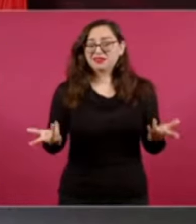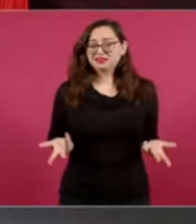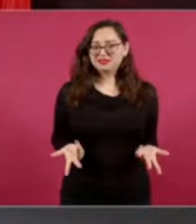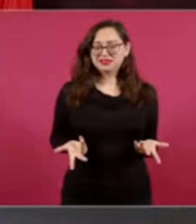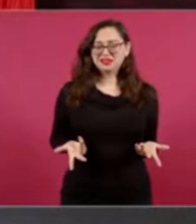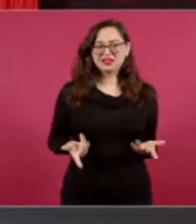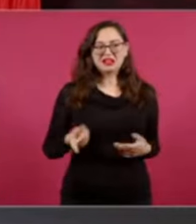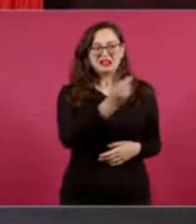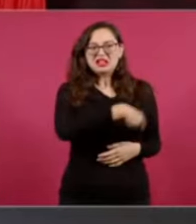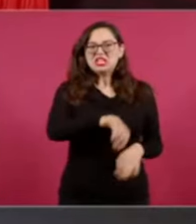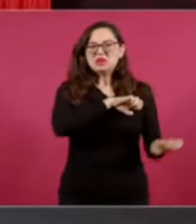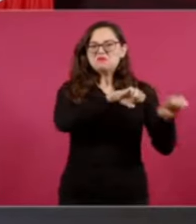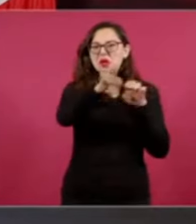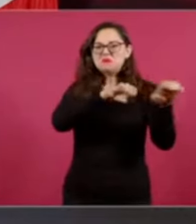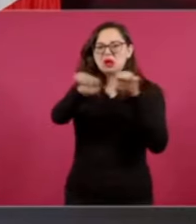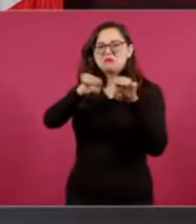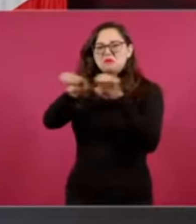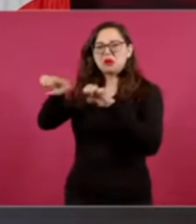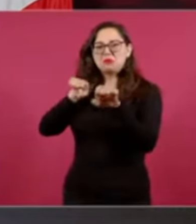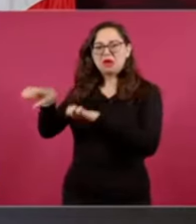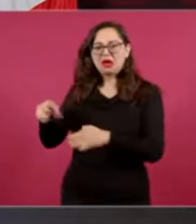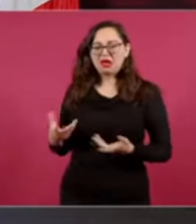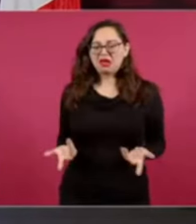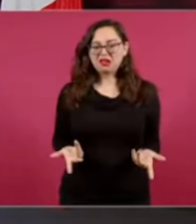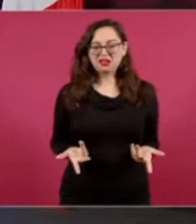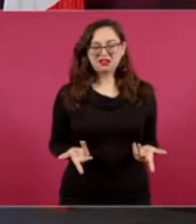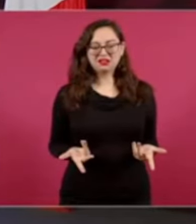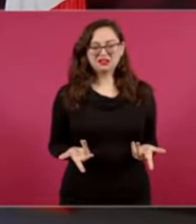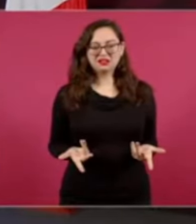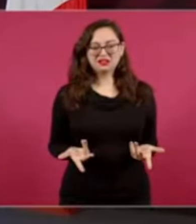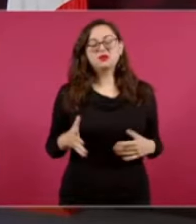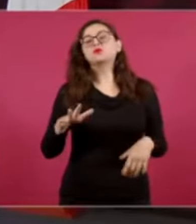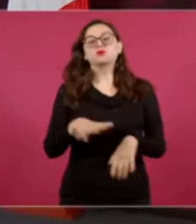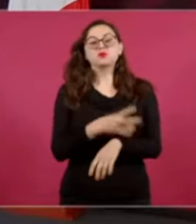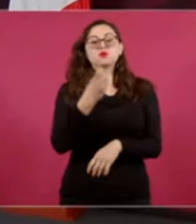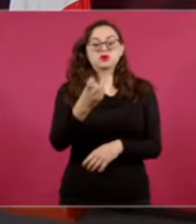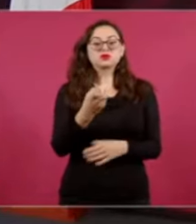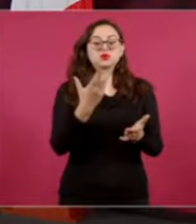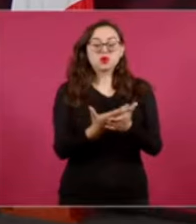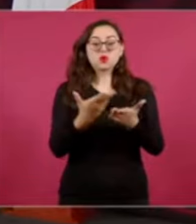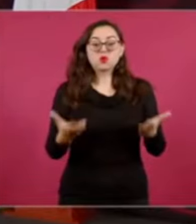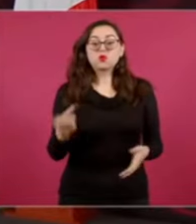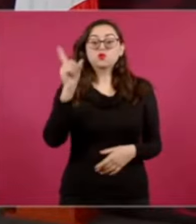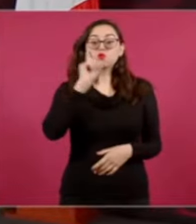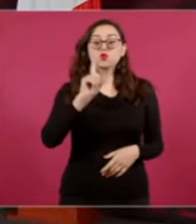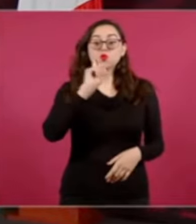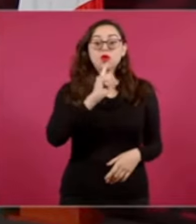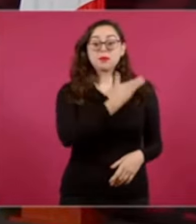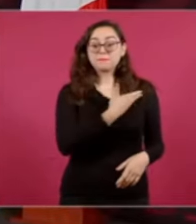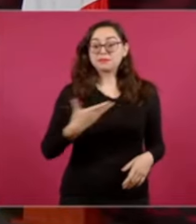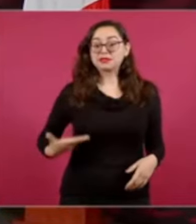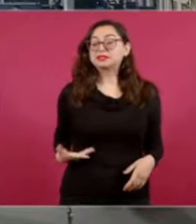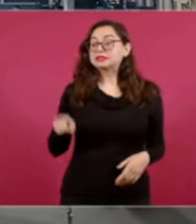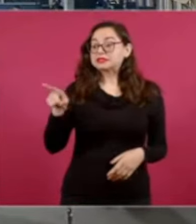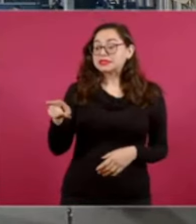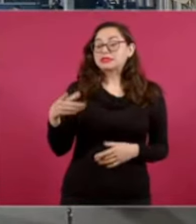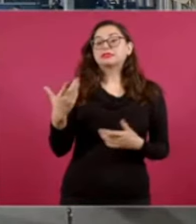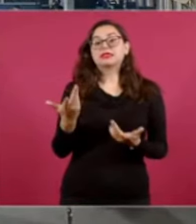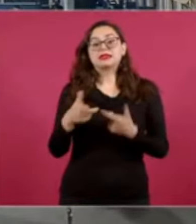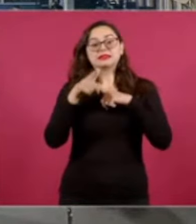por eso, qué bueno que la presidenta electa decidió continuar con la mañanera,